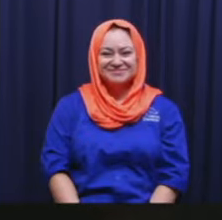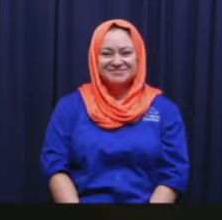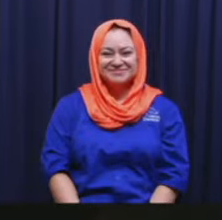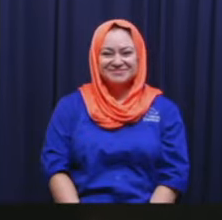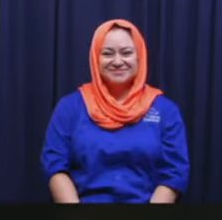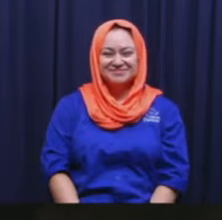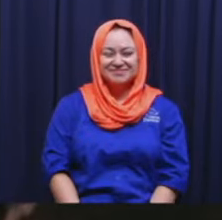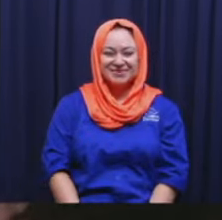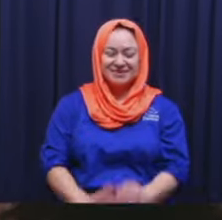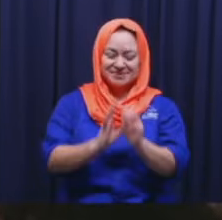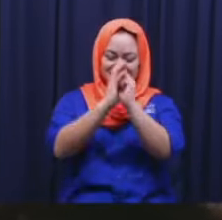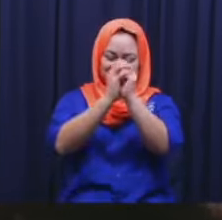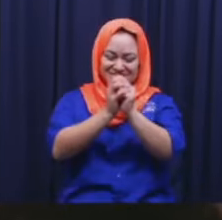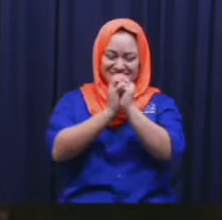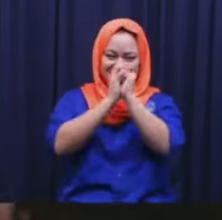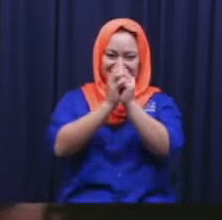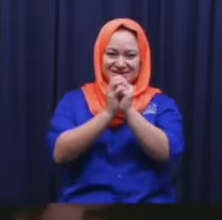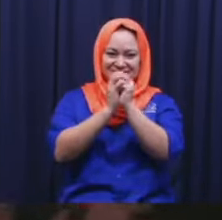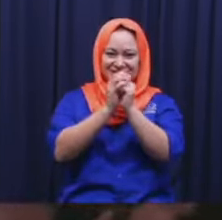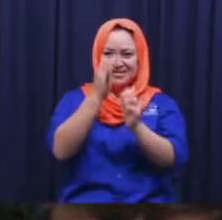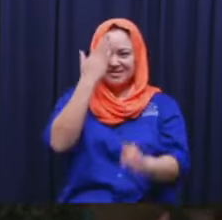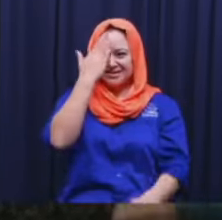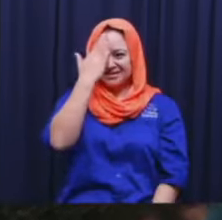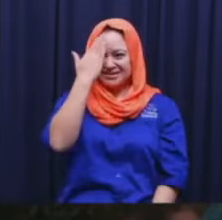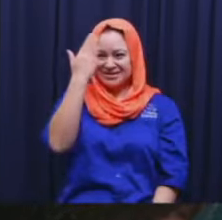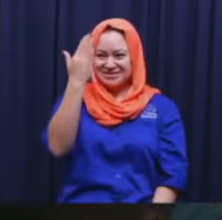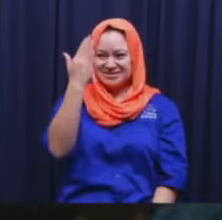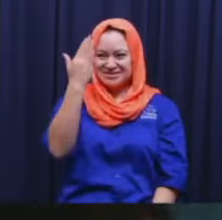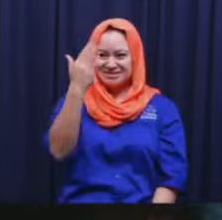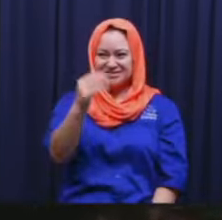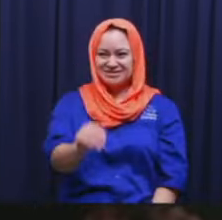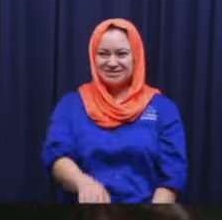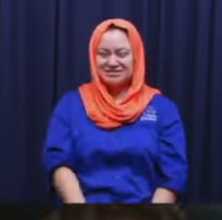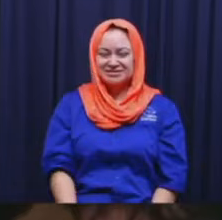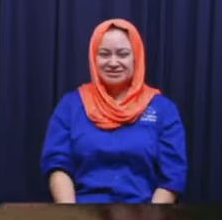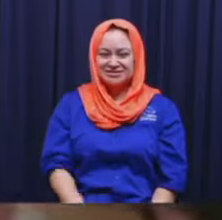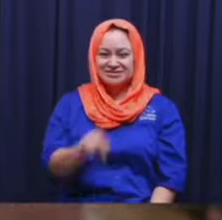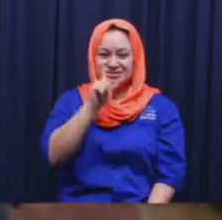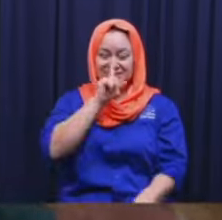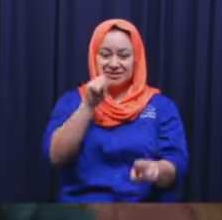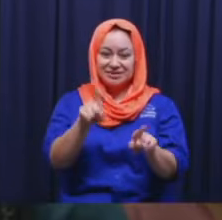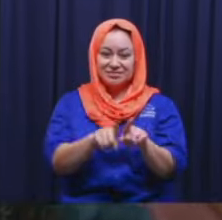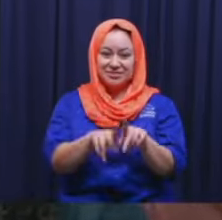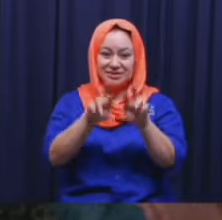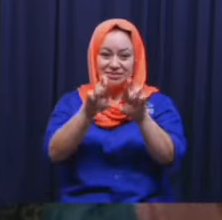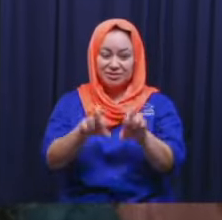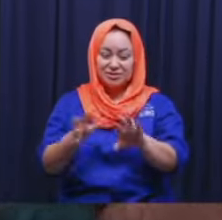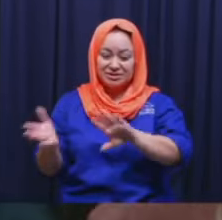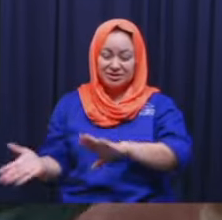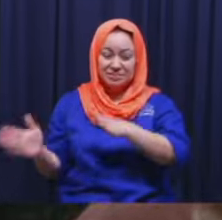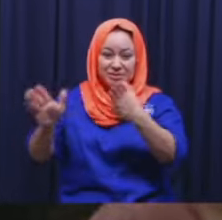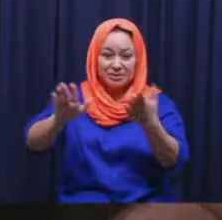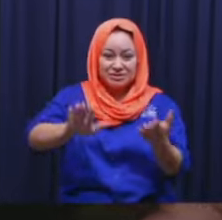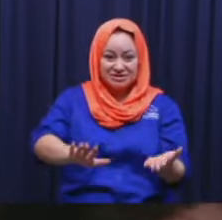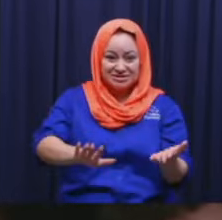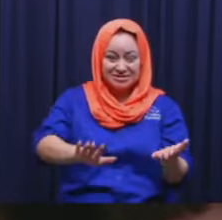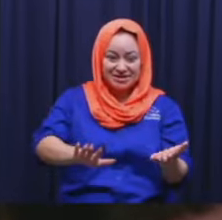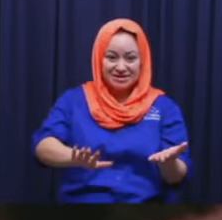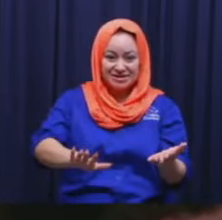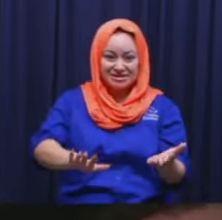Aquí vamos a orar por él. Gracias. Los que se quieran bautizar aquí, hermano, a mi mano derecha, aquí